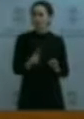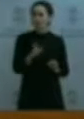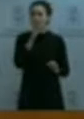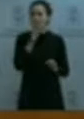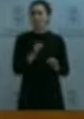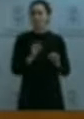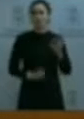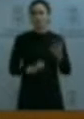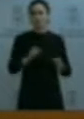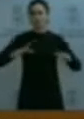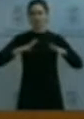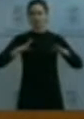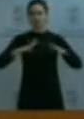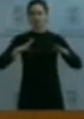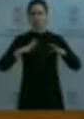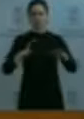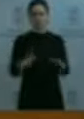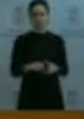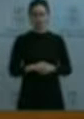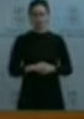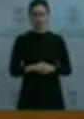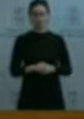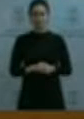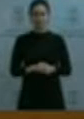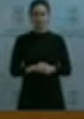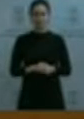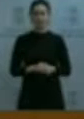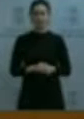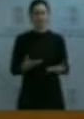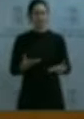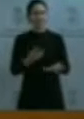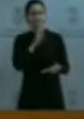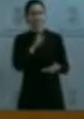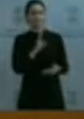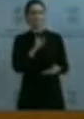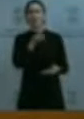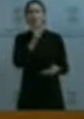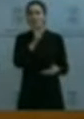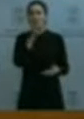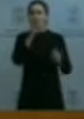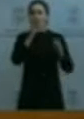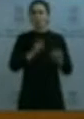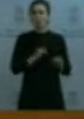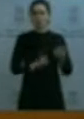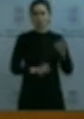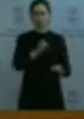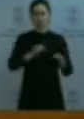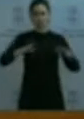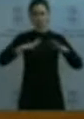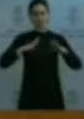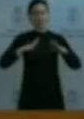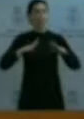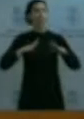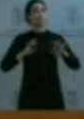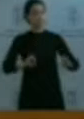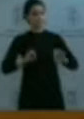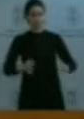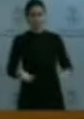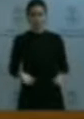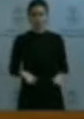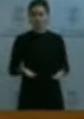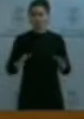ellos dicen, pero ¿cómo? Nos han respondido que la Fiscalía está de vacaciones. Bueno, pues sí, pues parece ser que estaba de vacaciones, no lo sé, la verdad es que no lo sé.